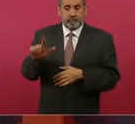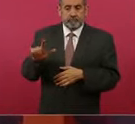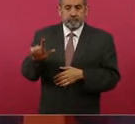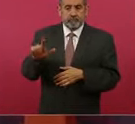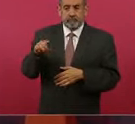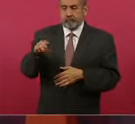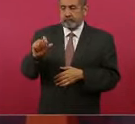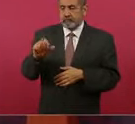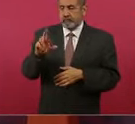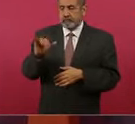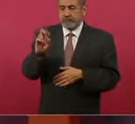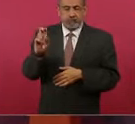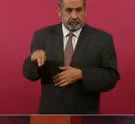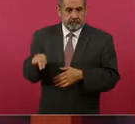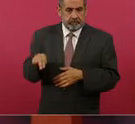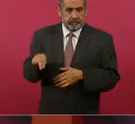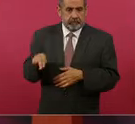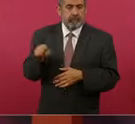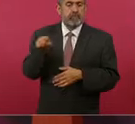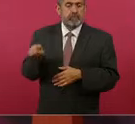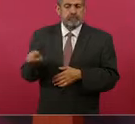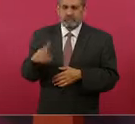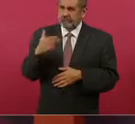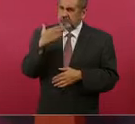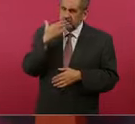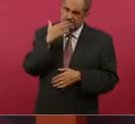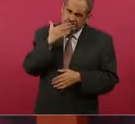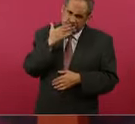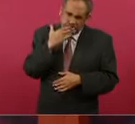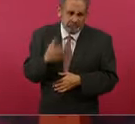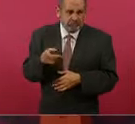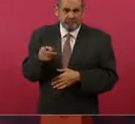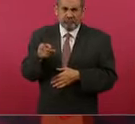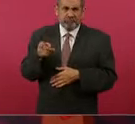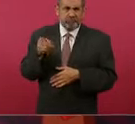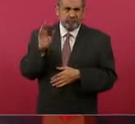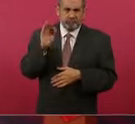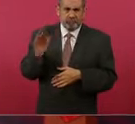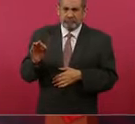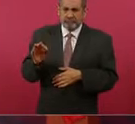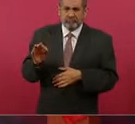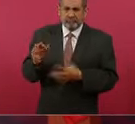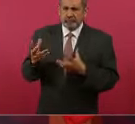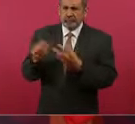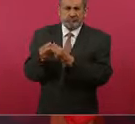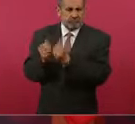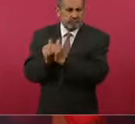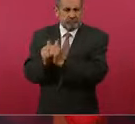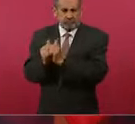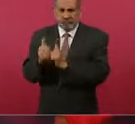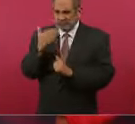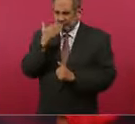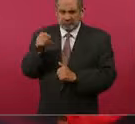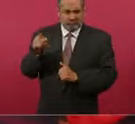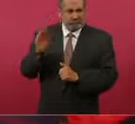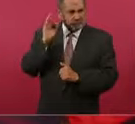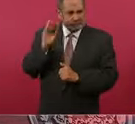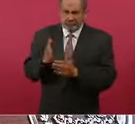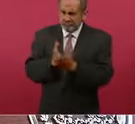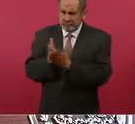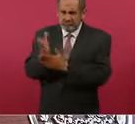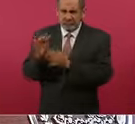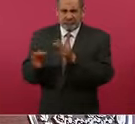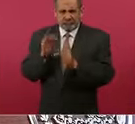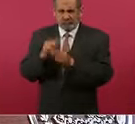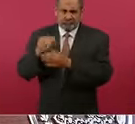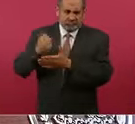Mollinedo, que es una gente muy cercana a nosotros, siempre ha estado en